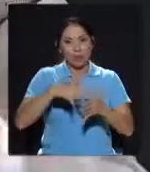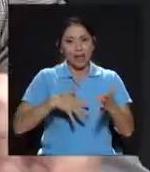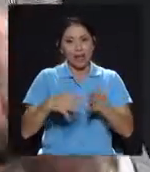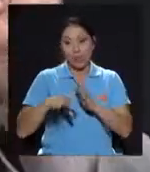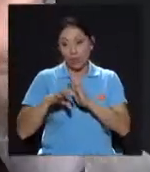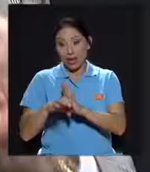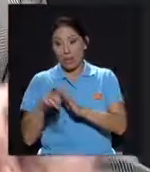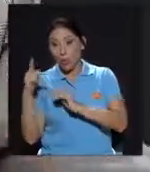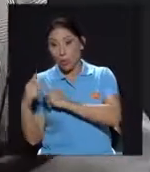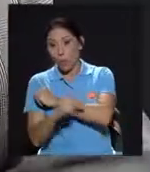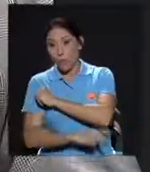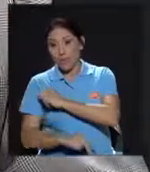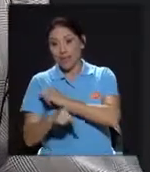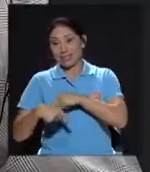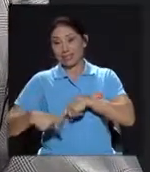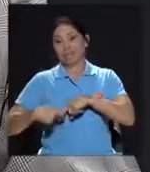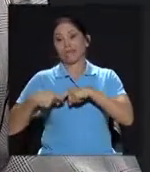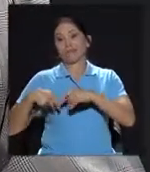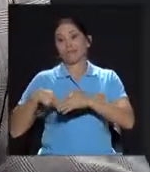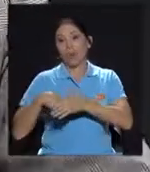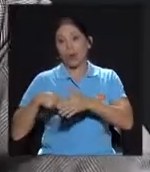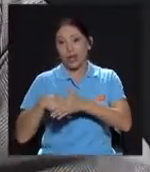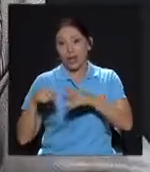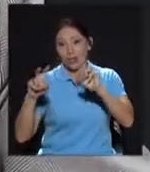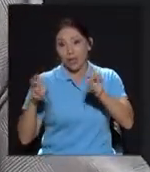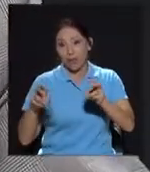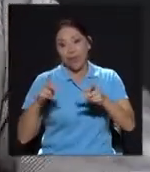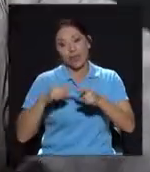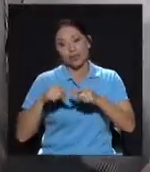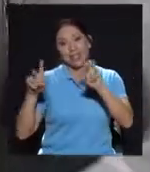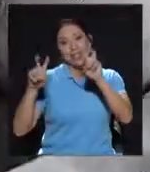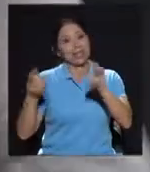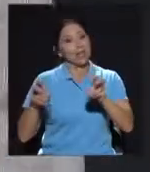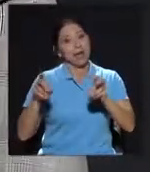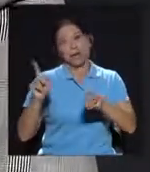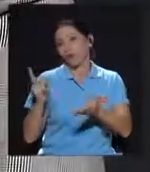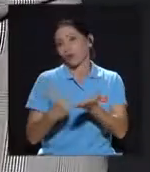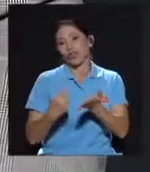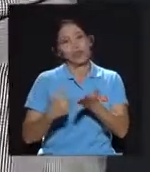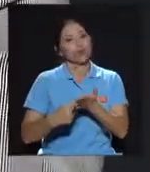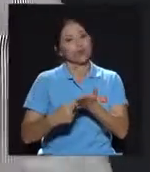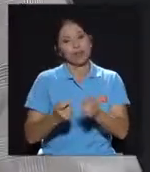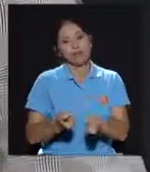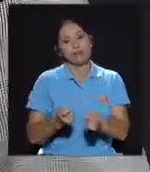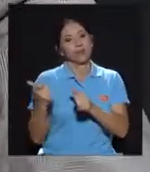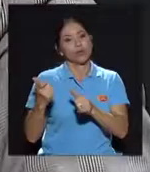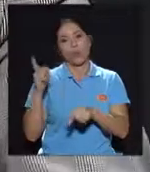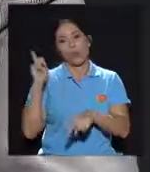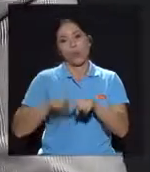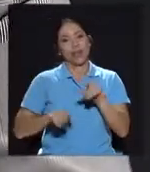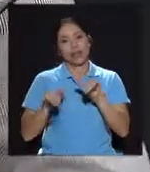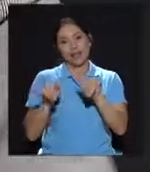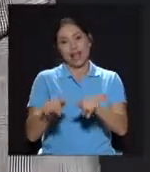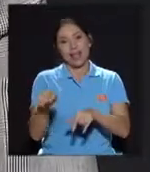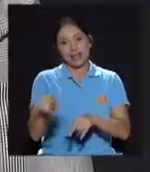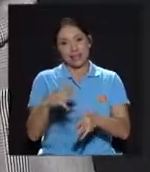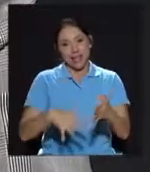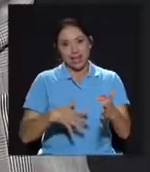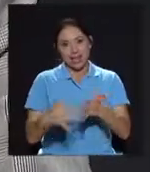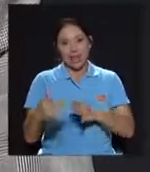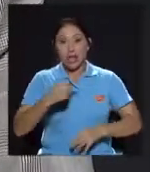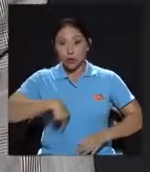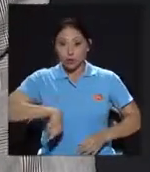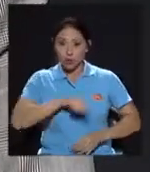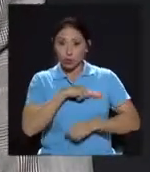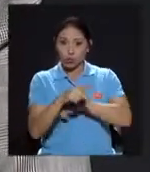un tema en una agenda de ese tema no puede estar en esa gente y por lo tanto no se discute nosotros habíamos venido o sea nosotros como país